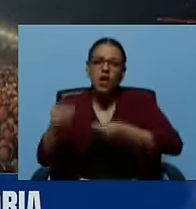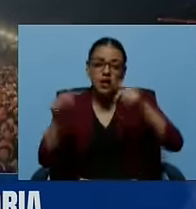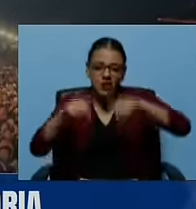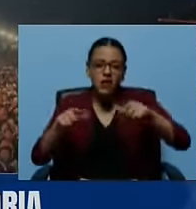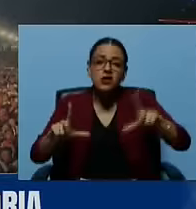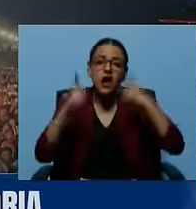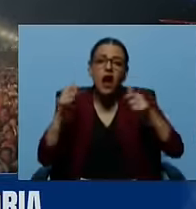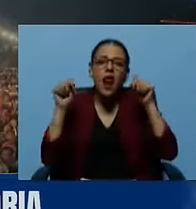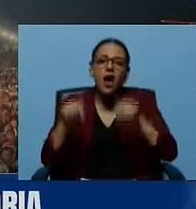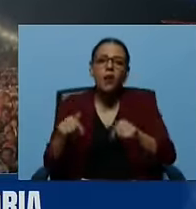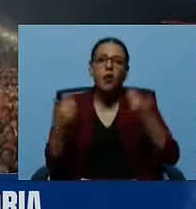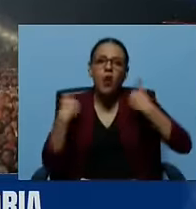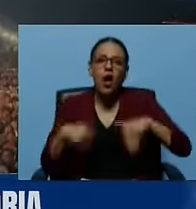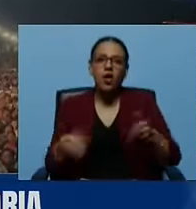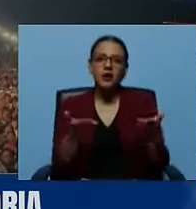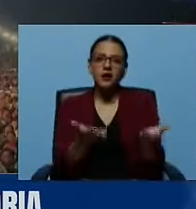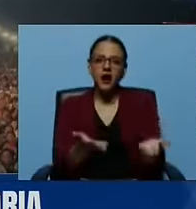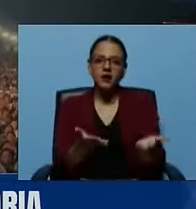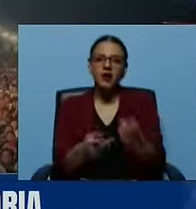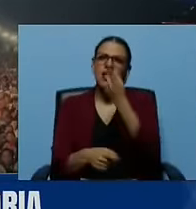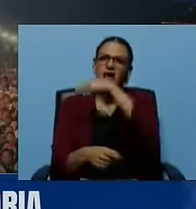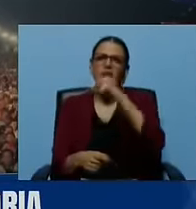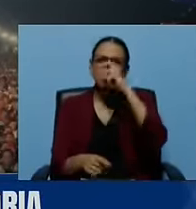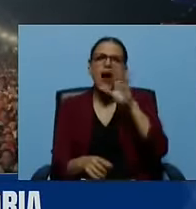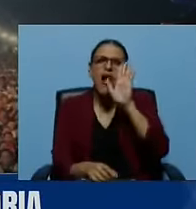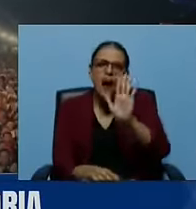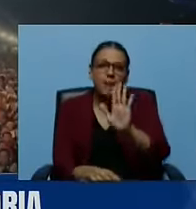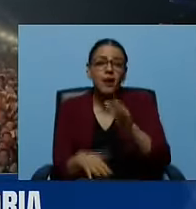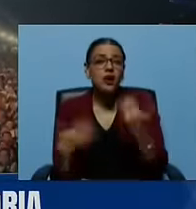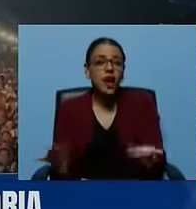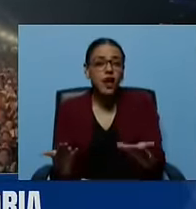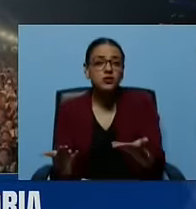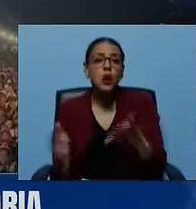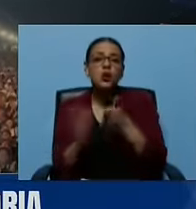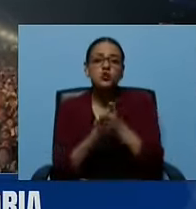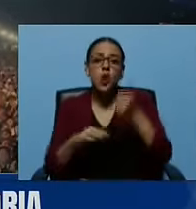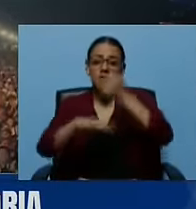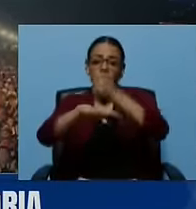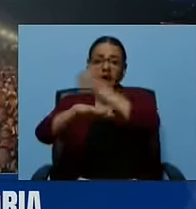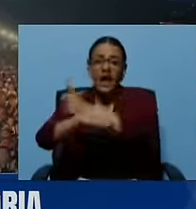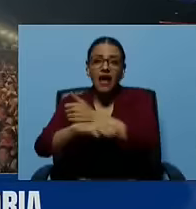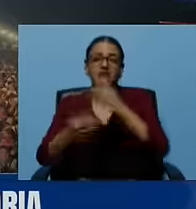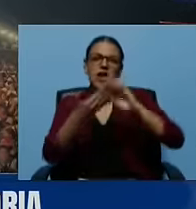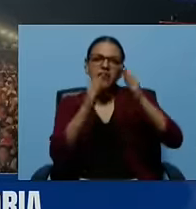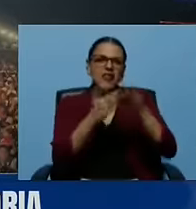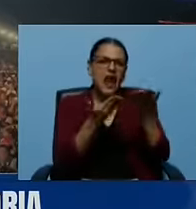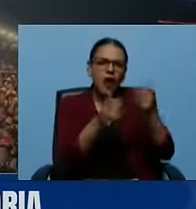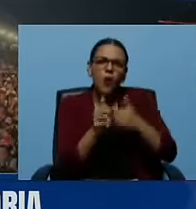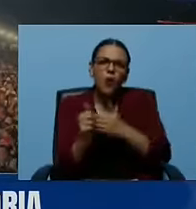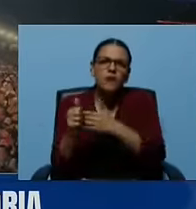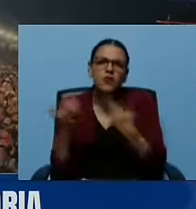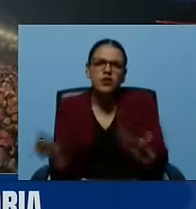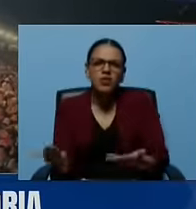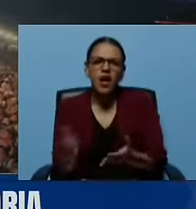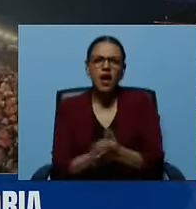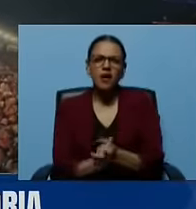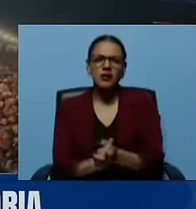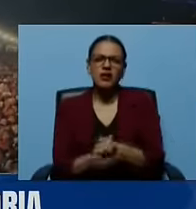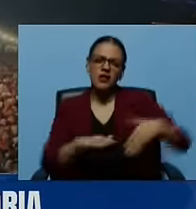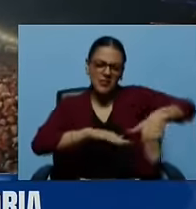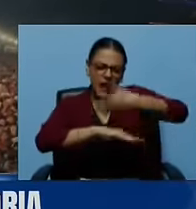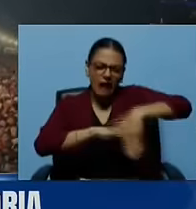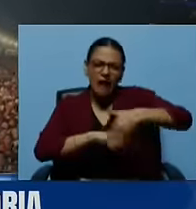aquí en La Guaira. Amenazaron a los jefes y jefas de comunidad,